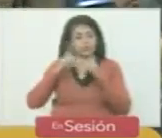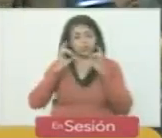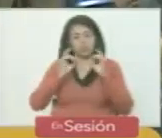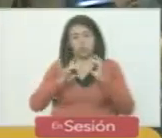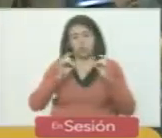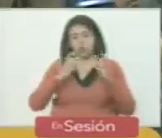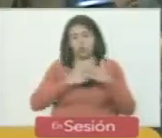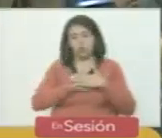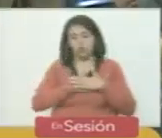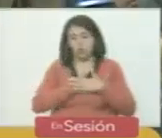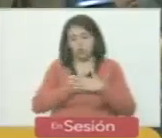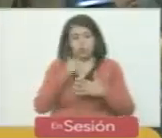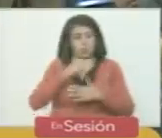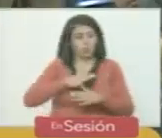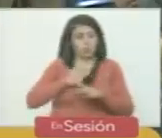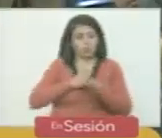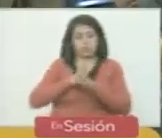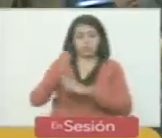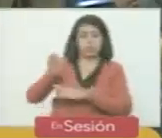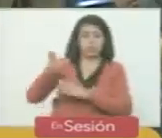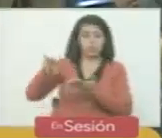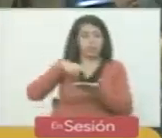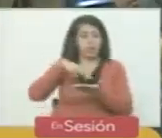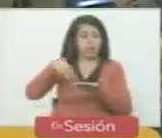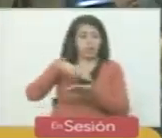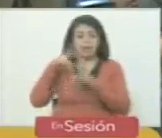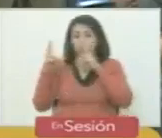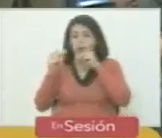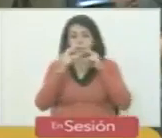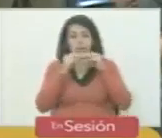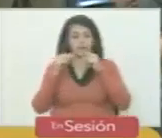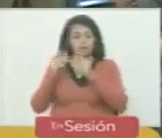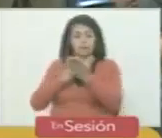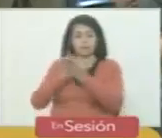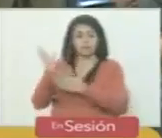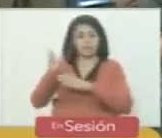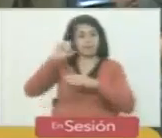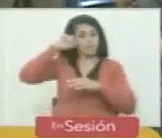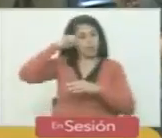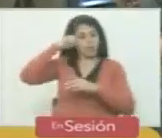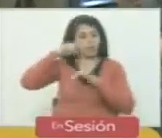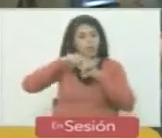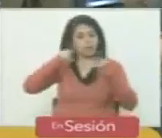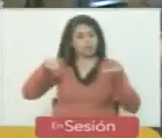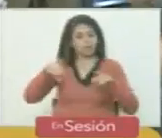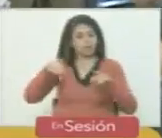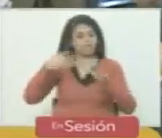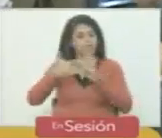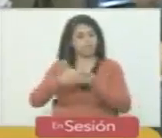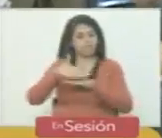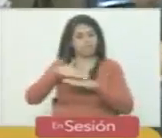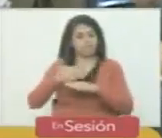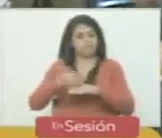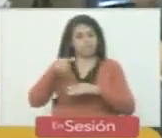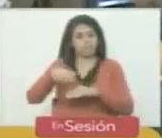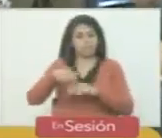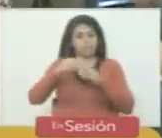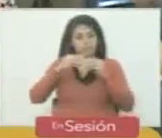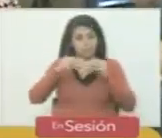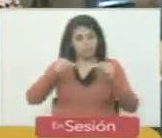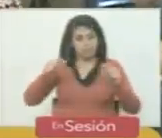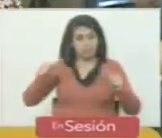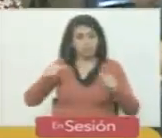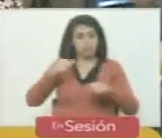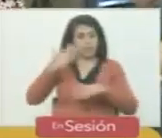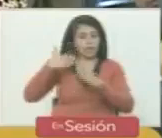duelo. No podíamos seguir bailando y seguir hablando y seguir conmemorando lo que significaban sobre las cenizas de